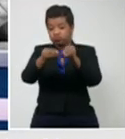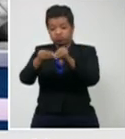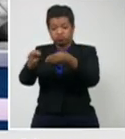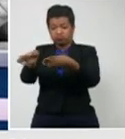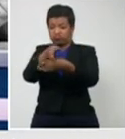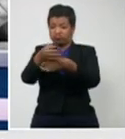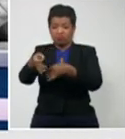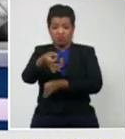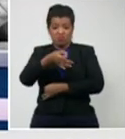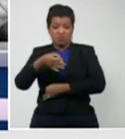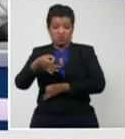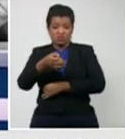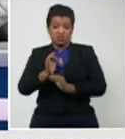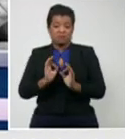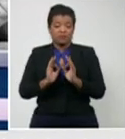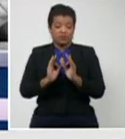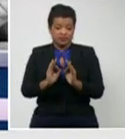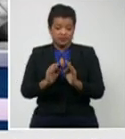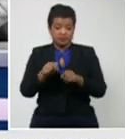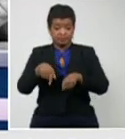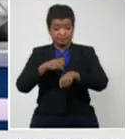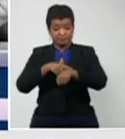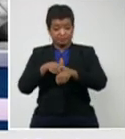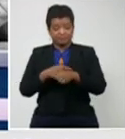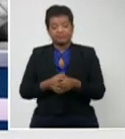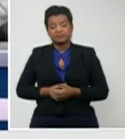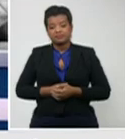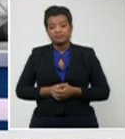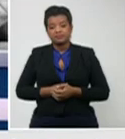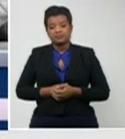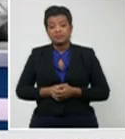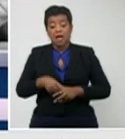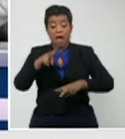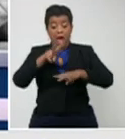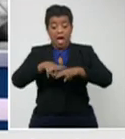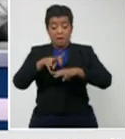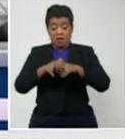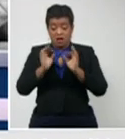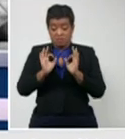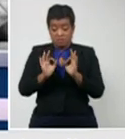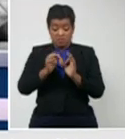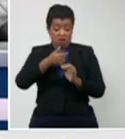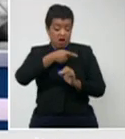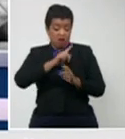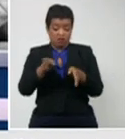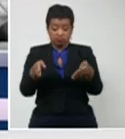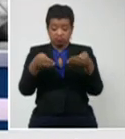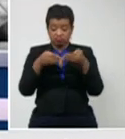virus SARS-CoV-2 en estos momentos. La Habana reportaba al cierre del día de ayer